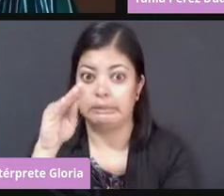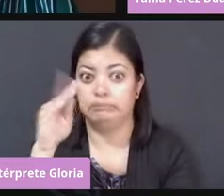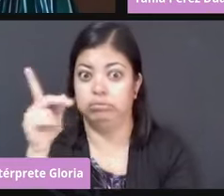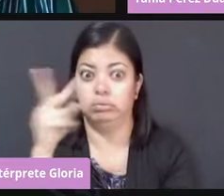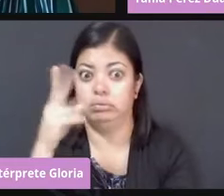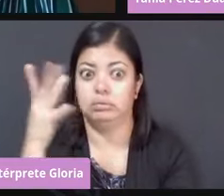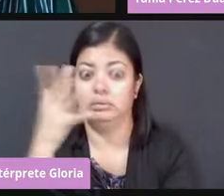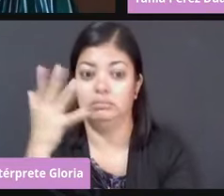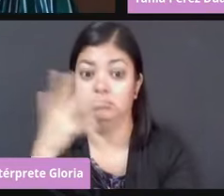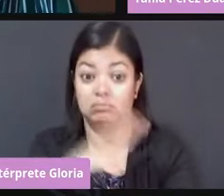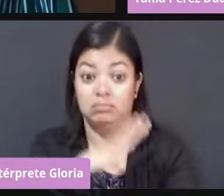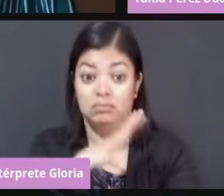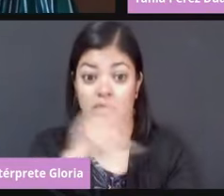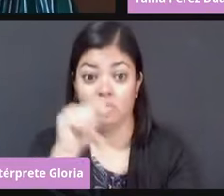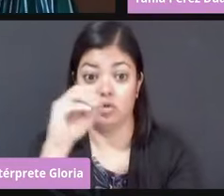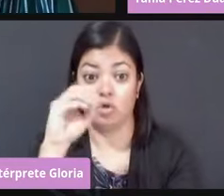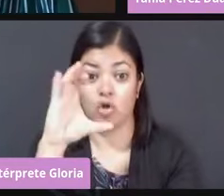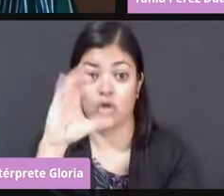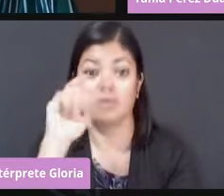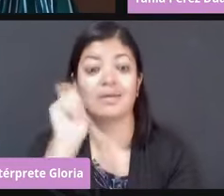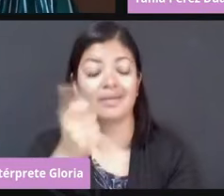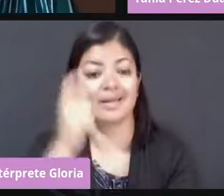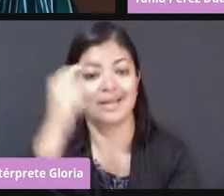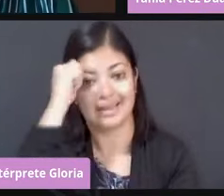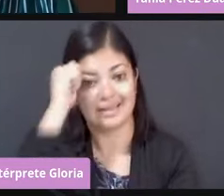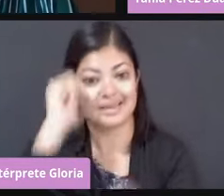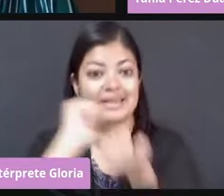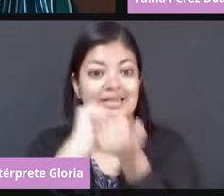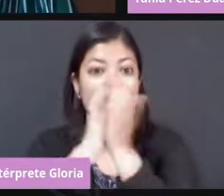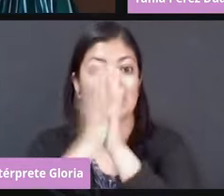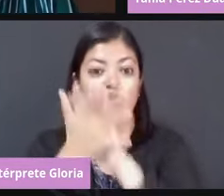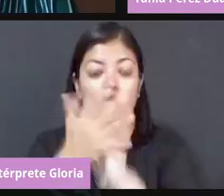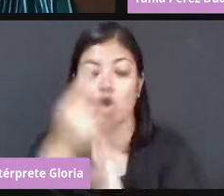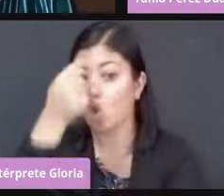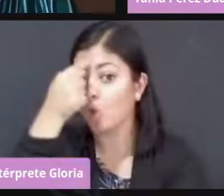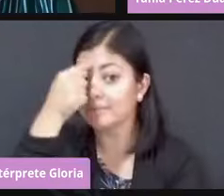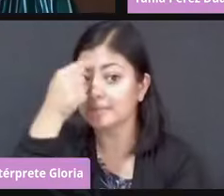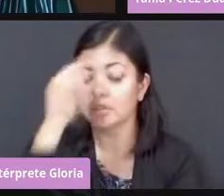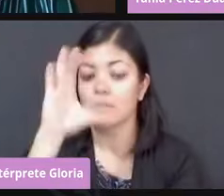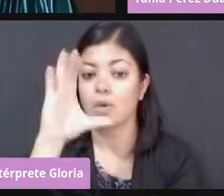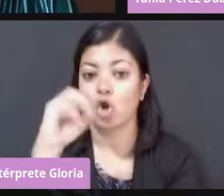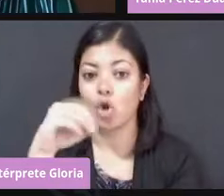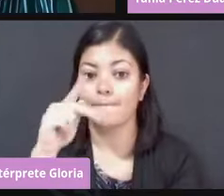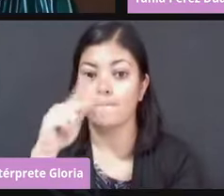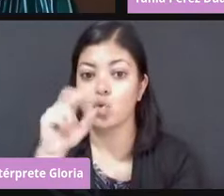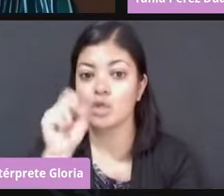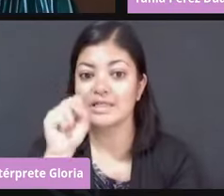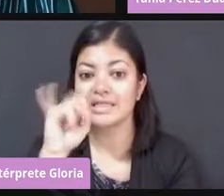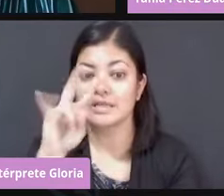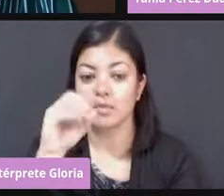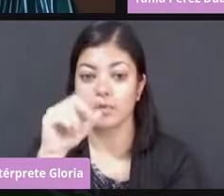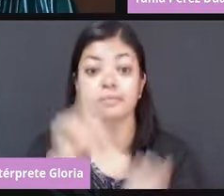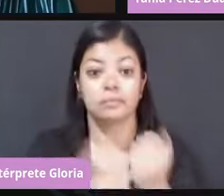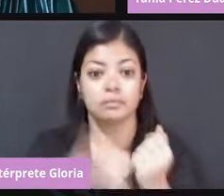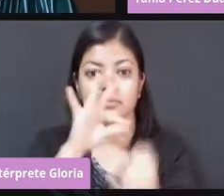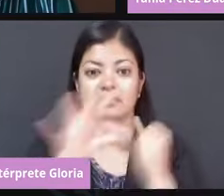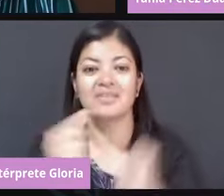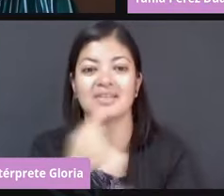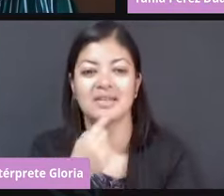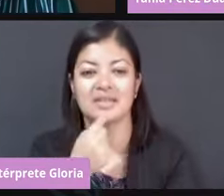sí, ahora sí que ataca, ahora sí que parejo. Y finalmente con niños, ya la parte como